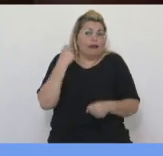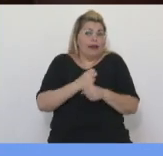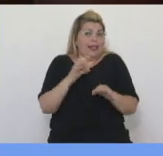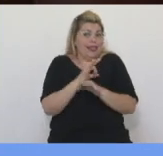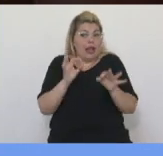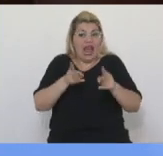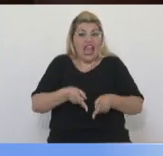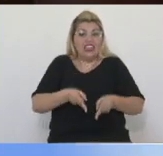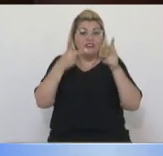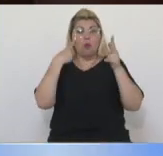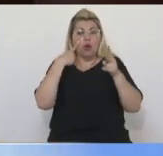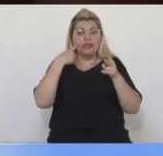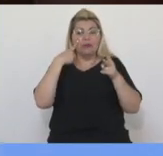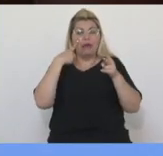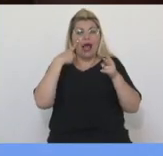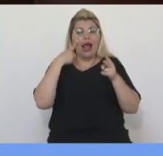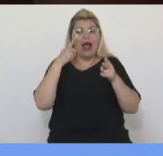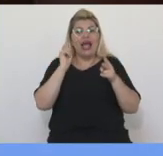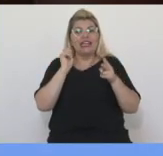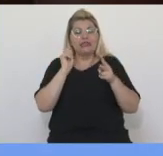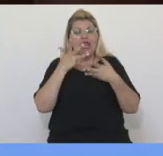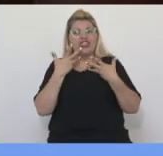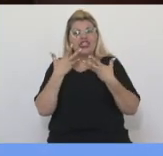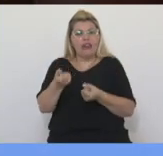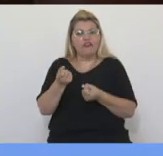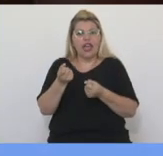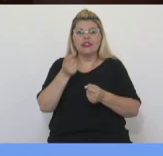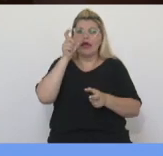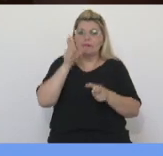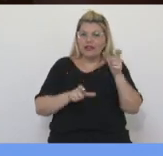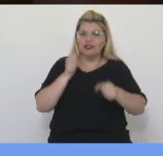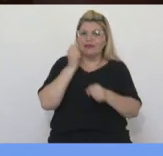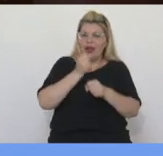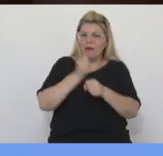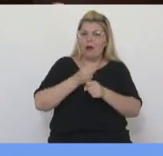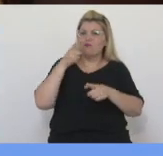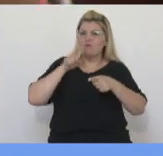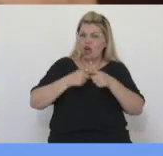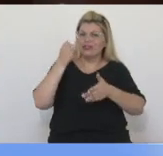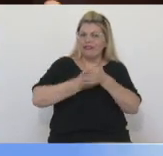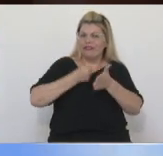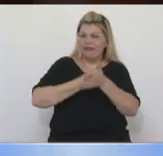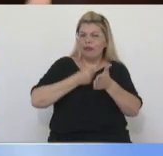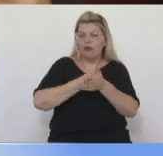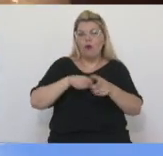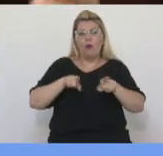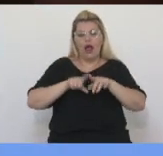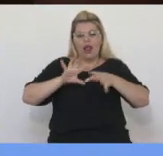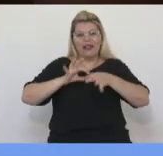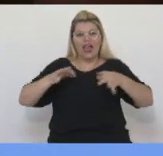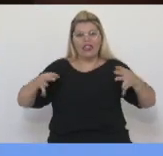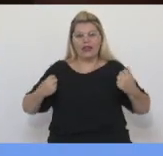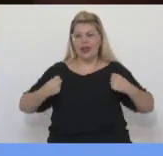son defendidos por militantes funcionarios y personas que se prestan a hacer cordones humanos